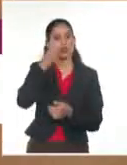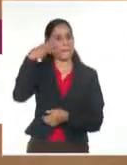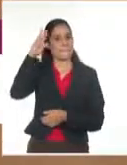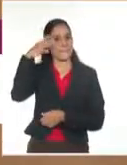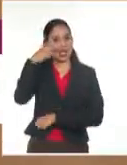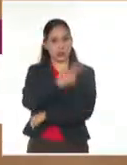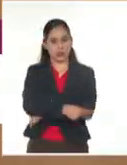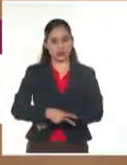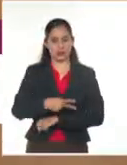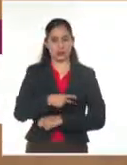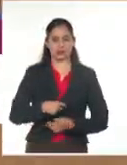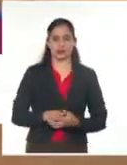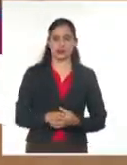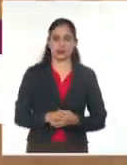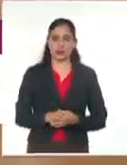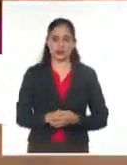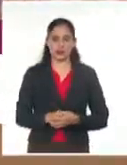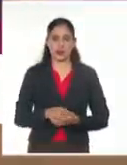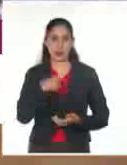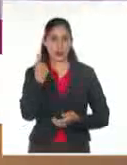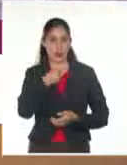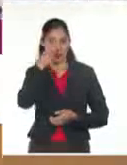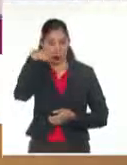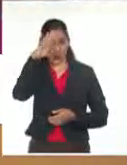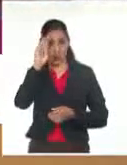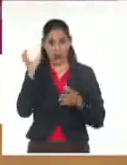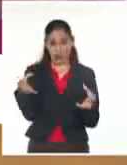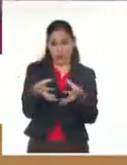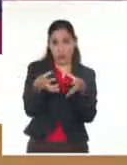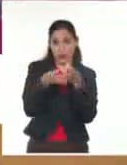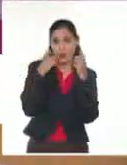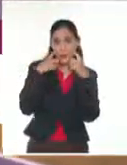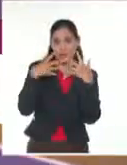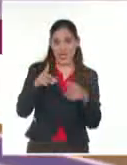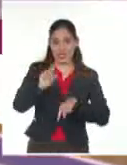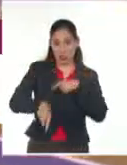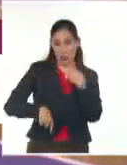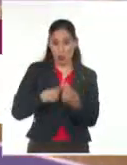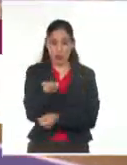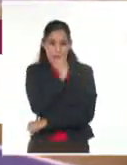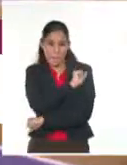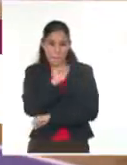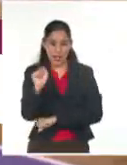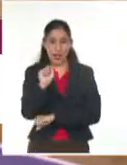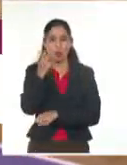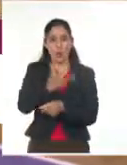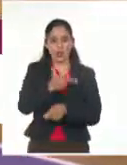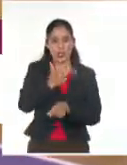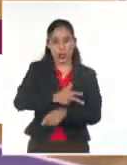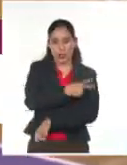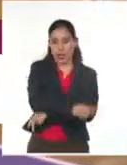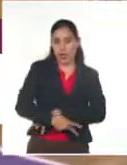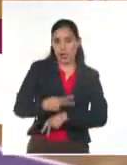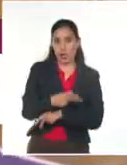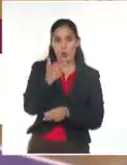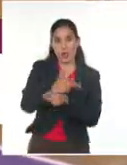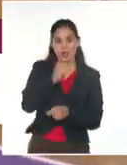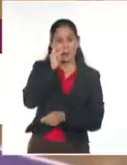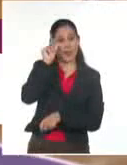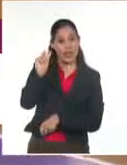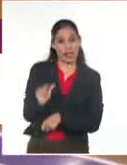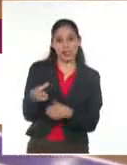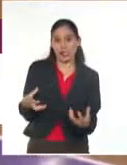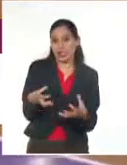en México. Los nuestros vencieron en un apretado choque a Guatemala 3-2. Los guatemaltecos se llevaron el primer